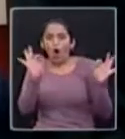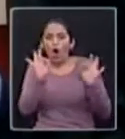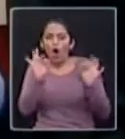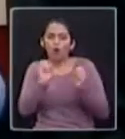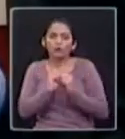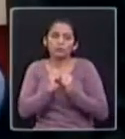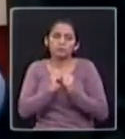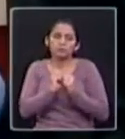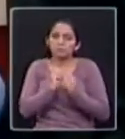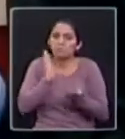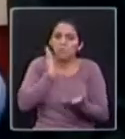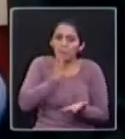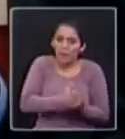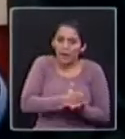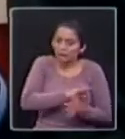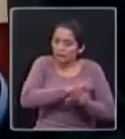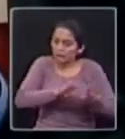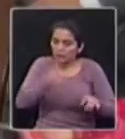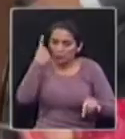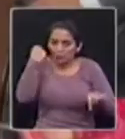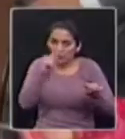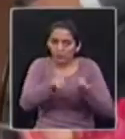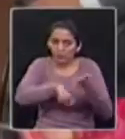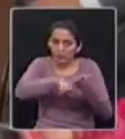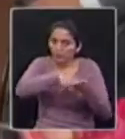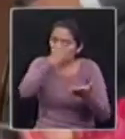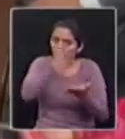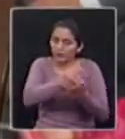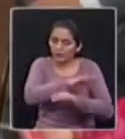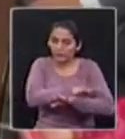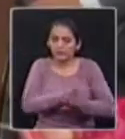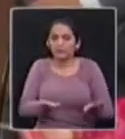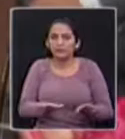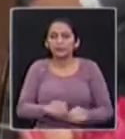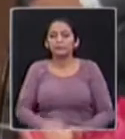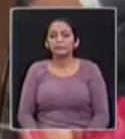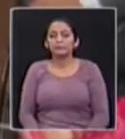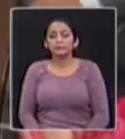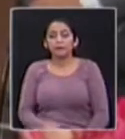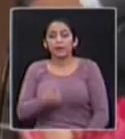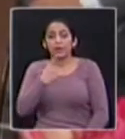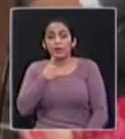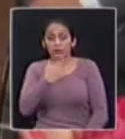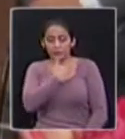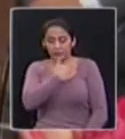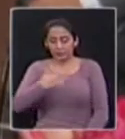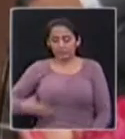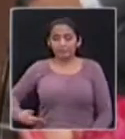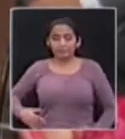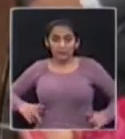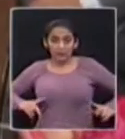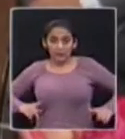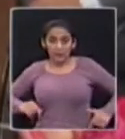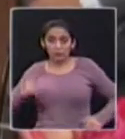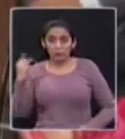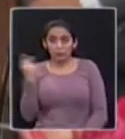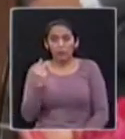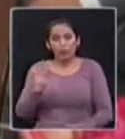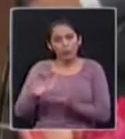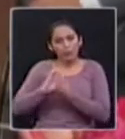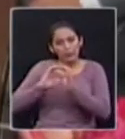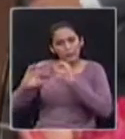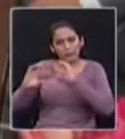la terminación unilateral del contrato. Destacó la apertura del presidente de la República, Lenín Moreno, para que la Centro Sur